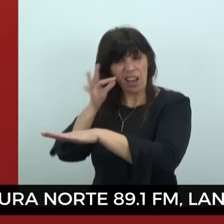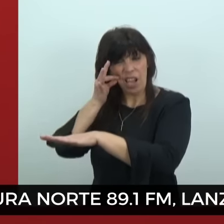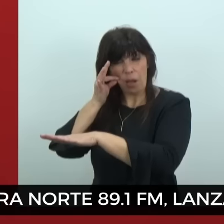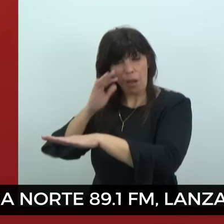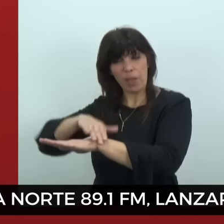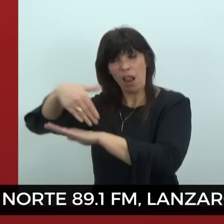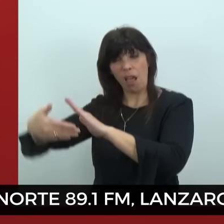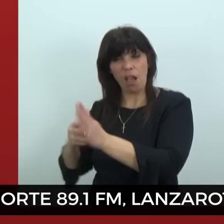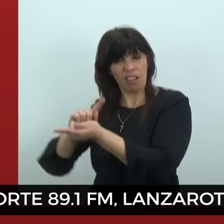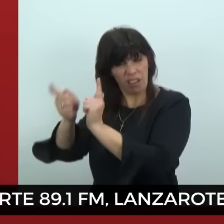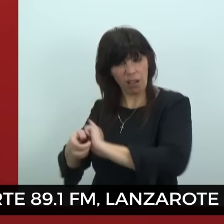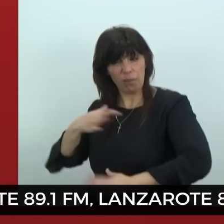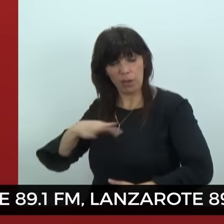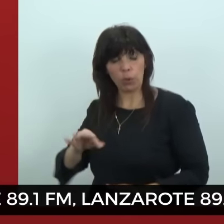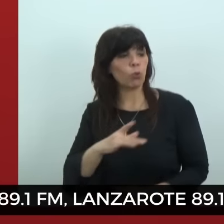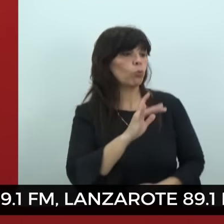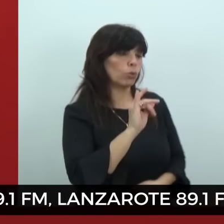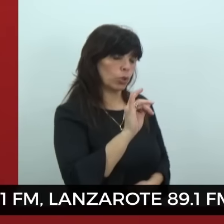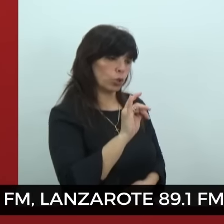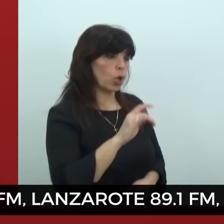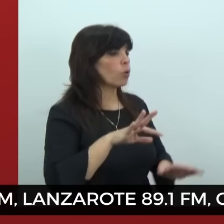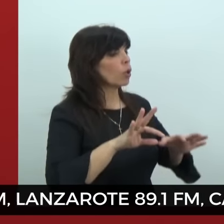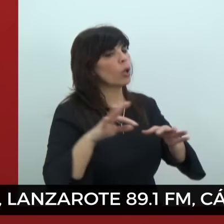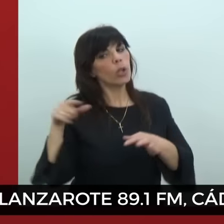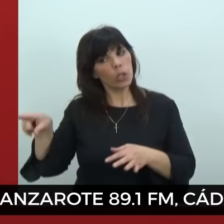claro. Él la cosió a mano.